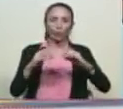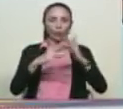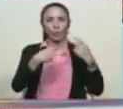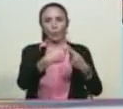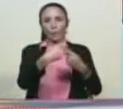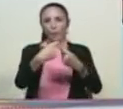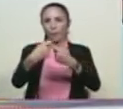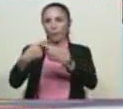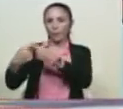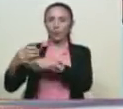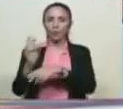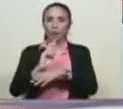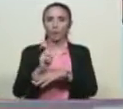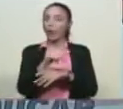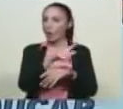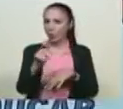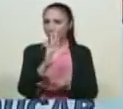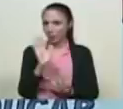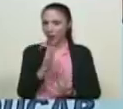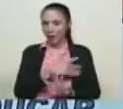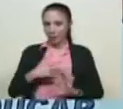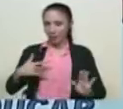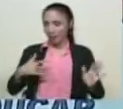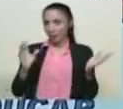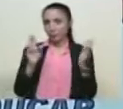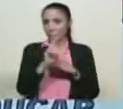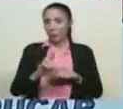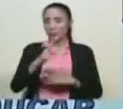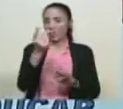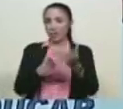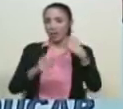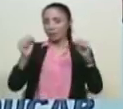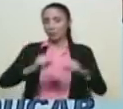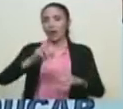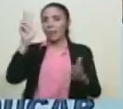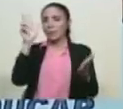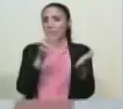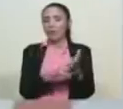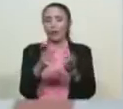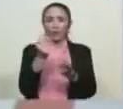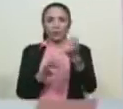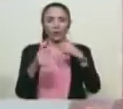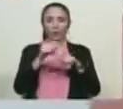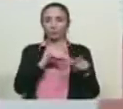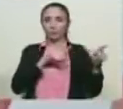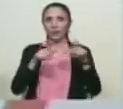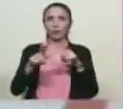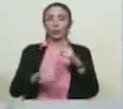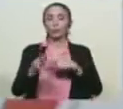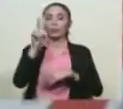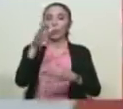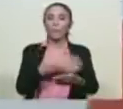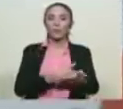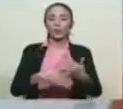y ustedes puedan disponer de acuerdo a la ley con ellos. Aprobados los recursos.